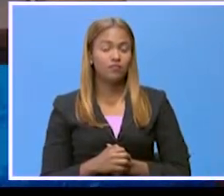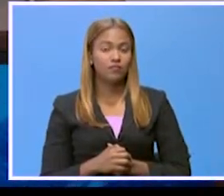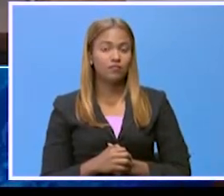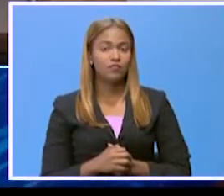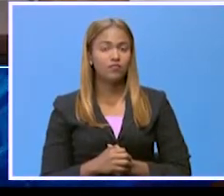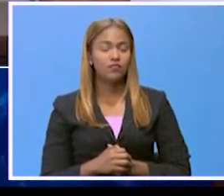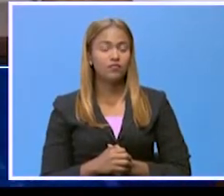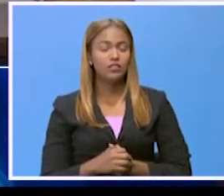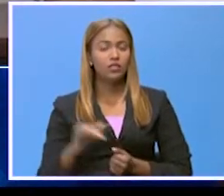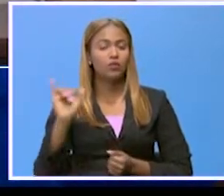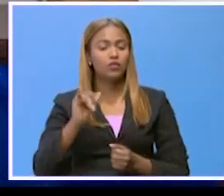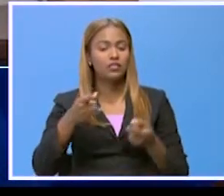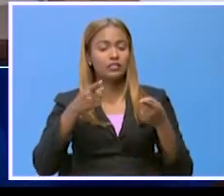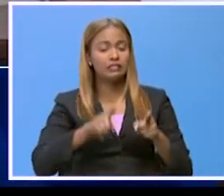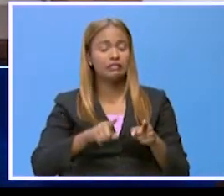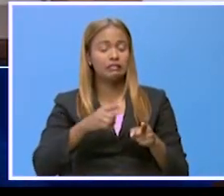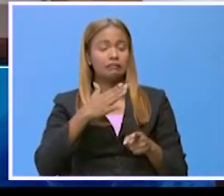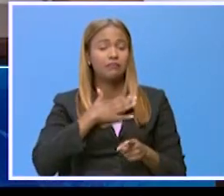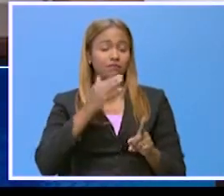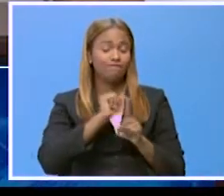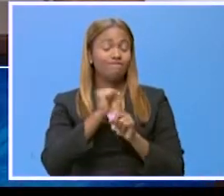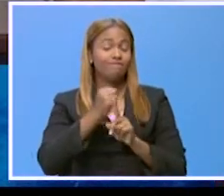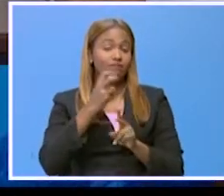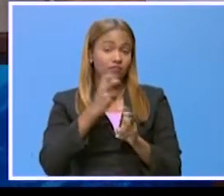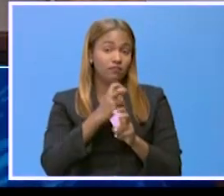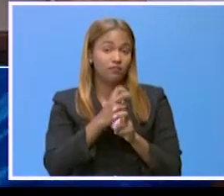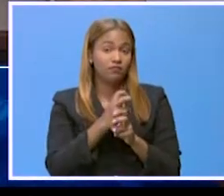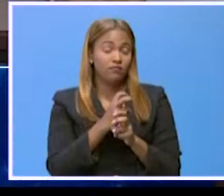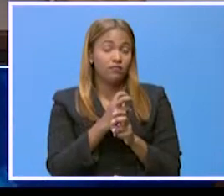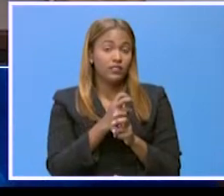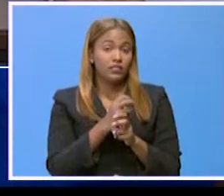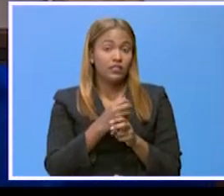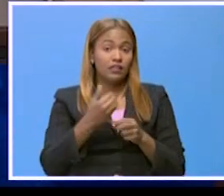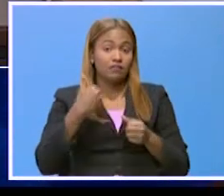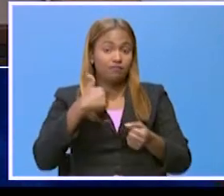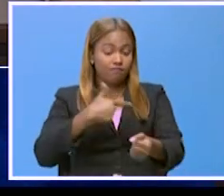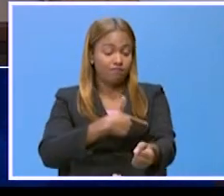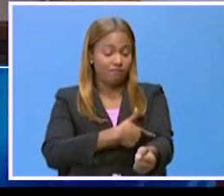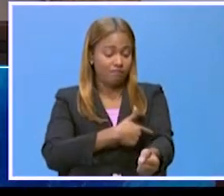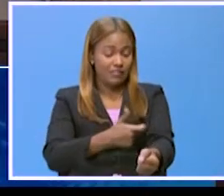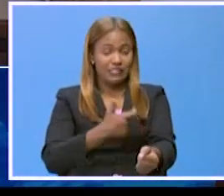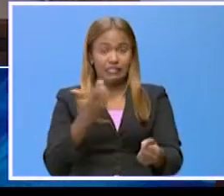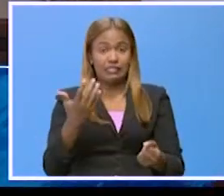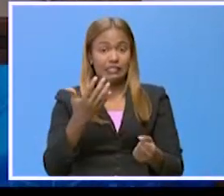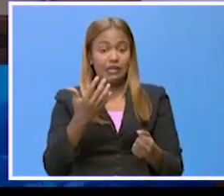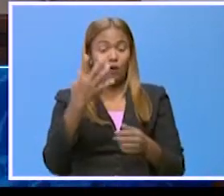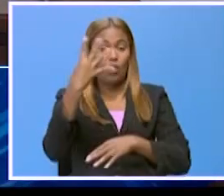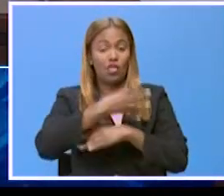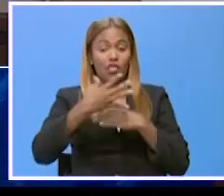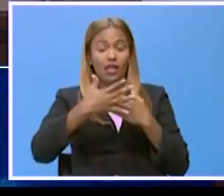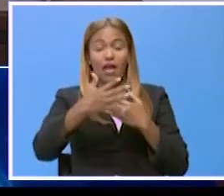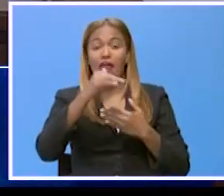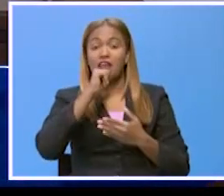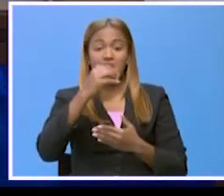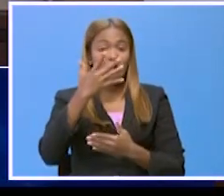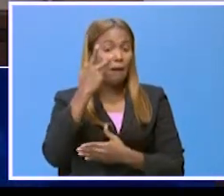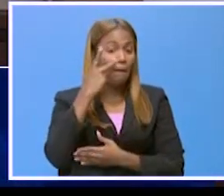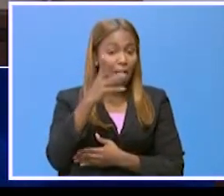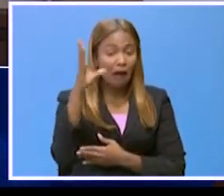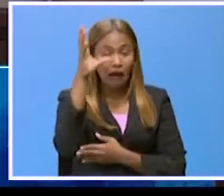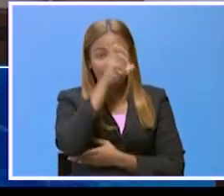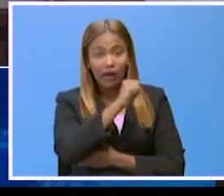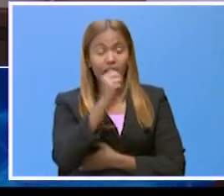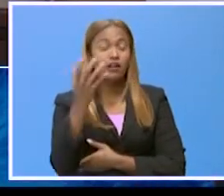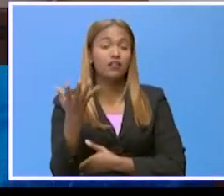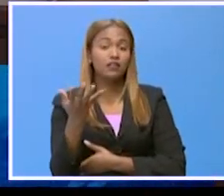tenía una situación bastante difícil no me encontraba en las venas después de los cuatro días ingresado queriendo con